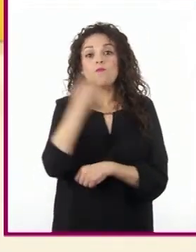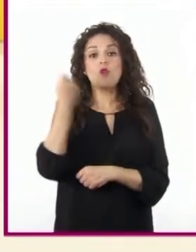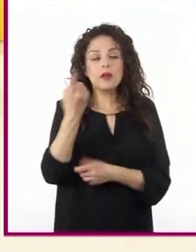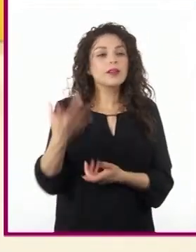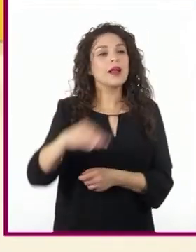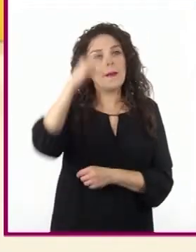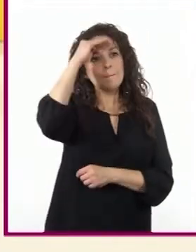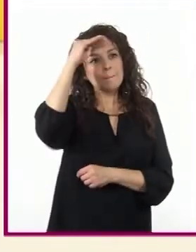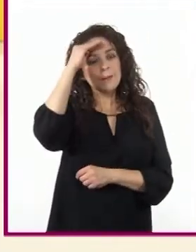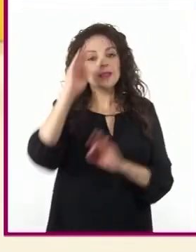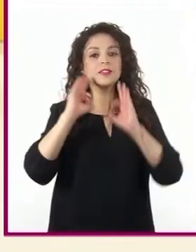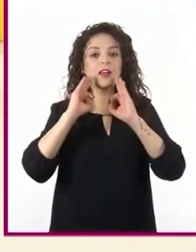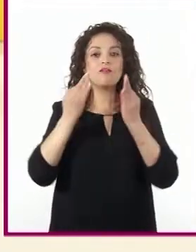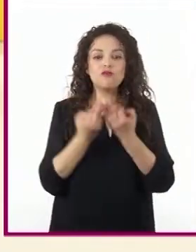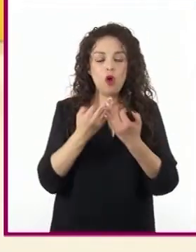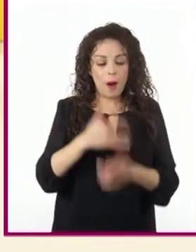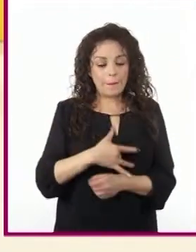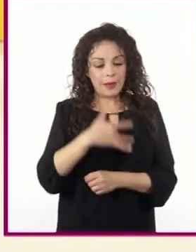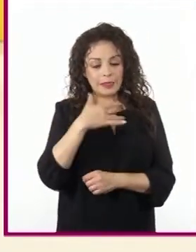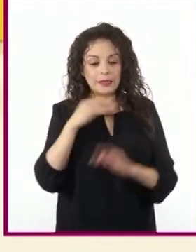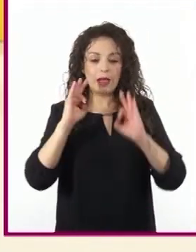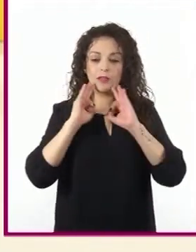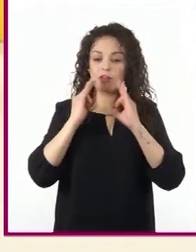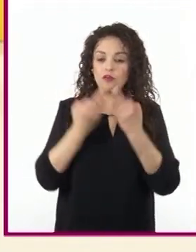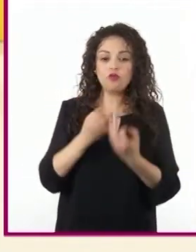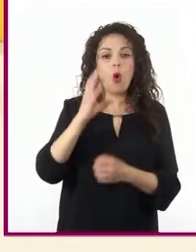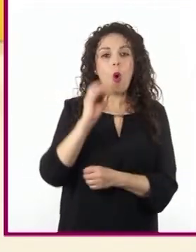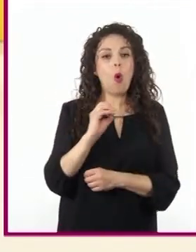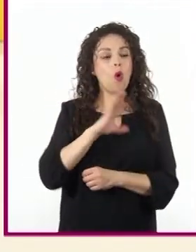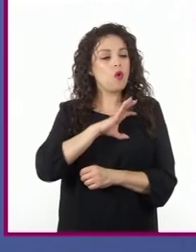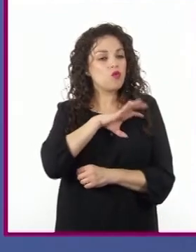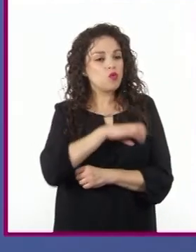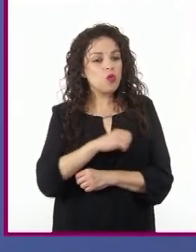pensar, de sentir y en los gustos o pasatiempos.